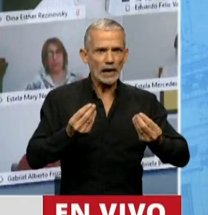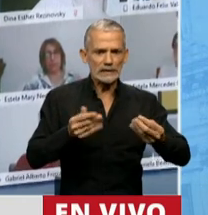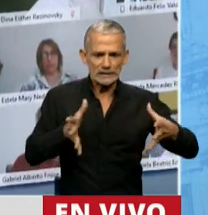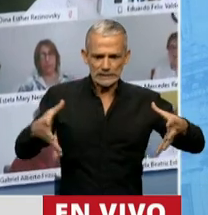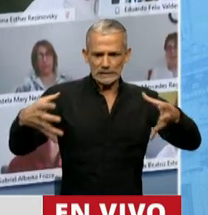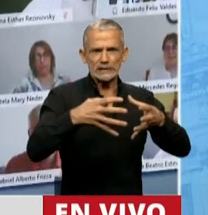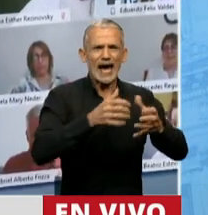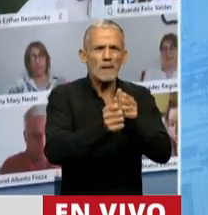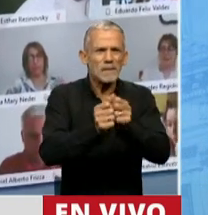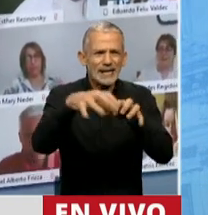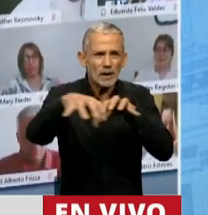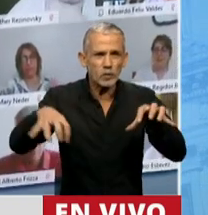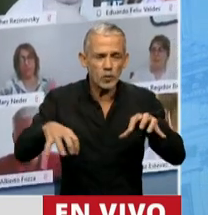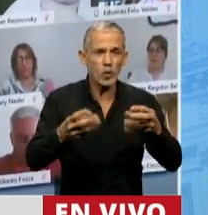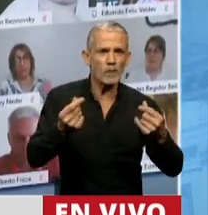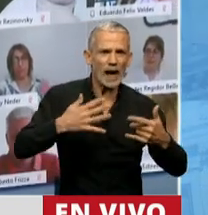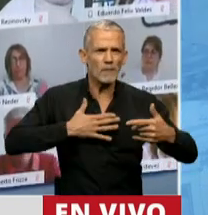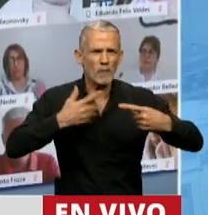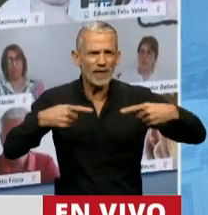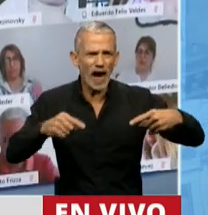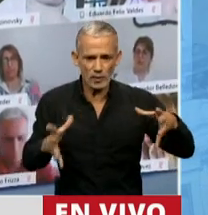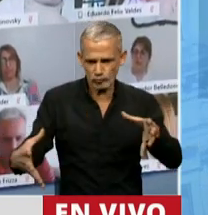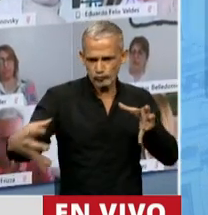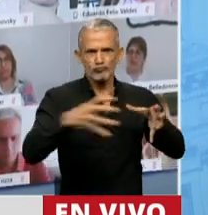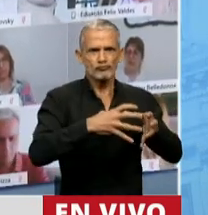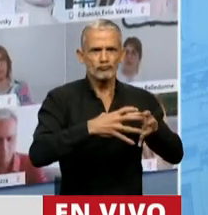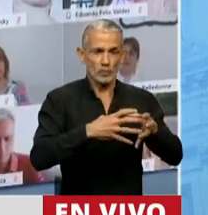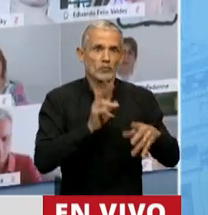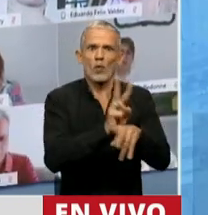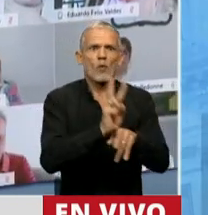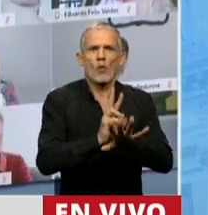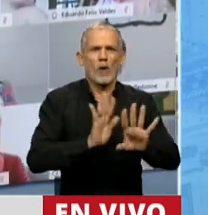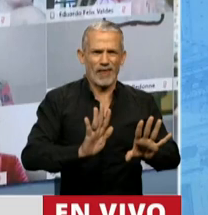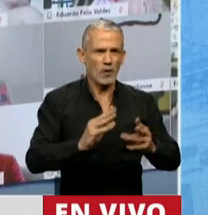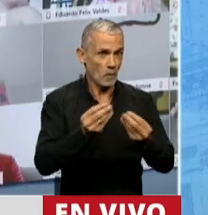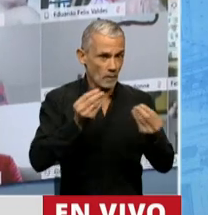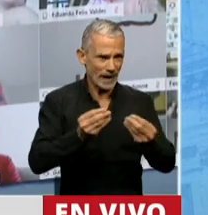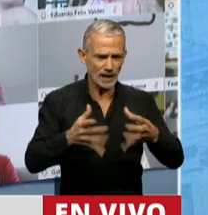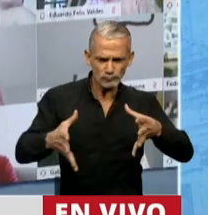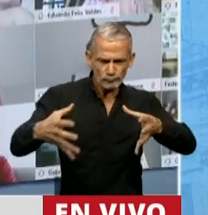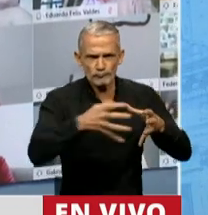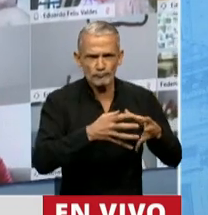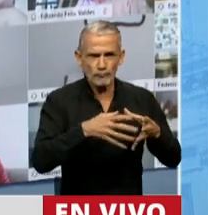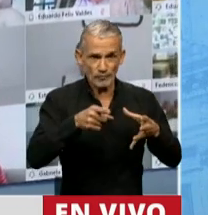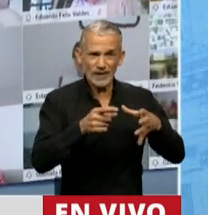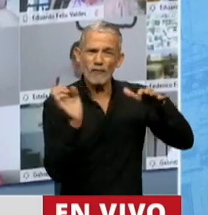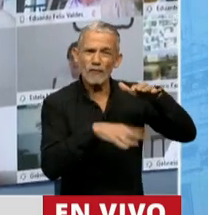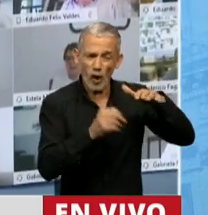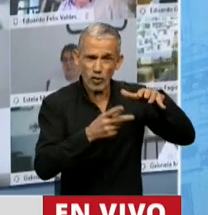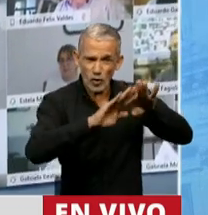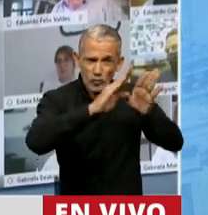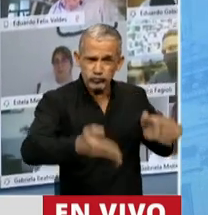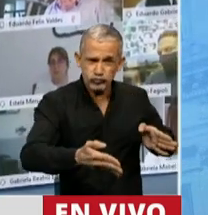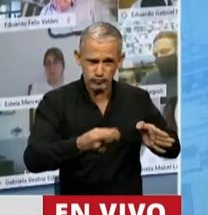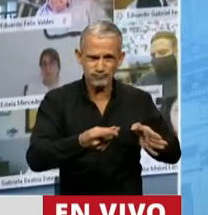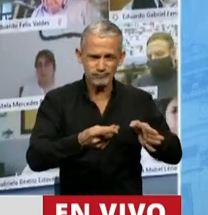proteger esos activos con más de un sentido, con el sentido de generar ese fondo